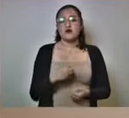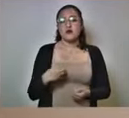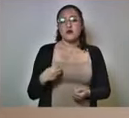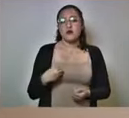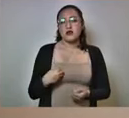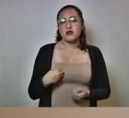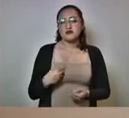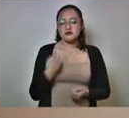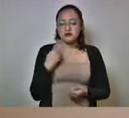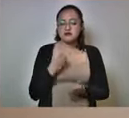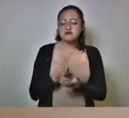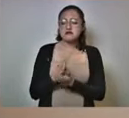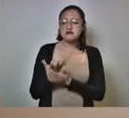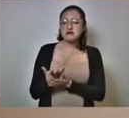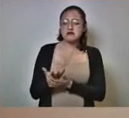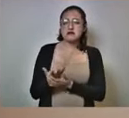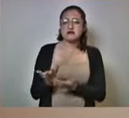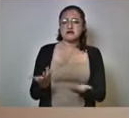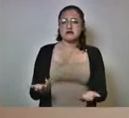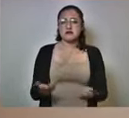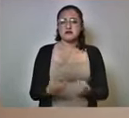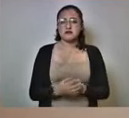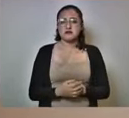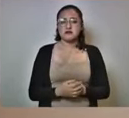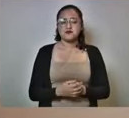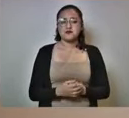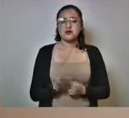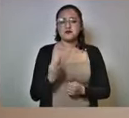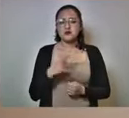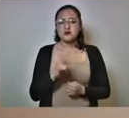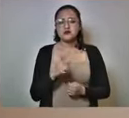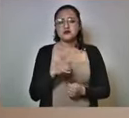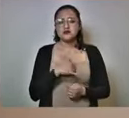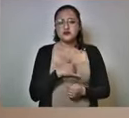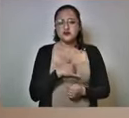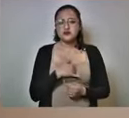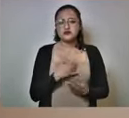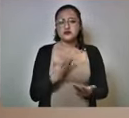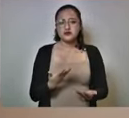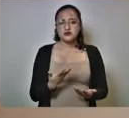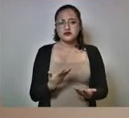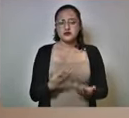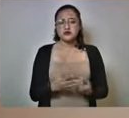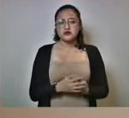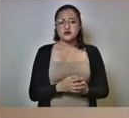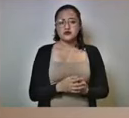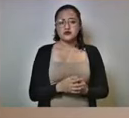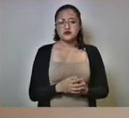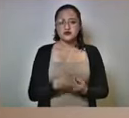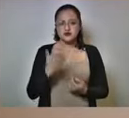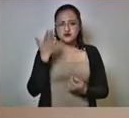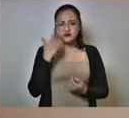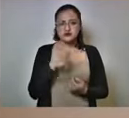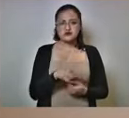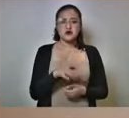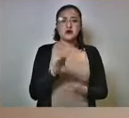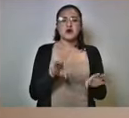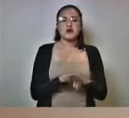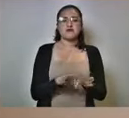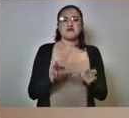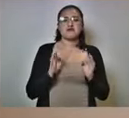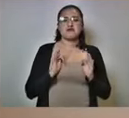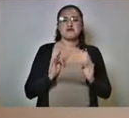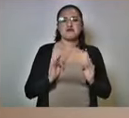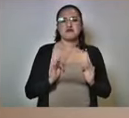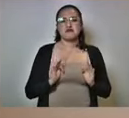obligadas para salir, pero yo también estimo que se está relajando